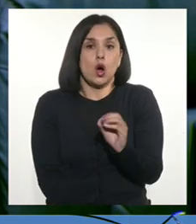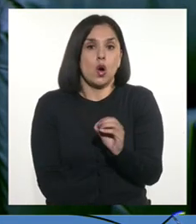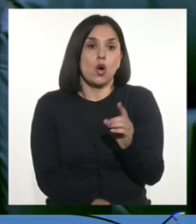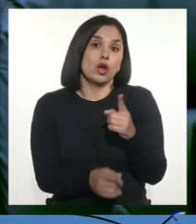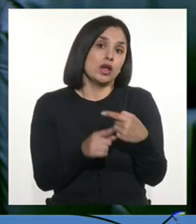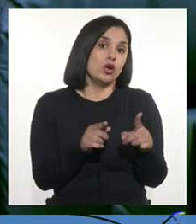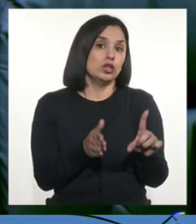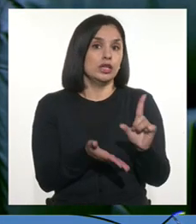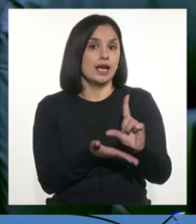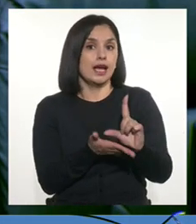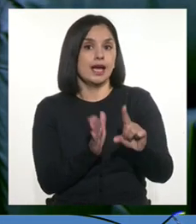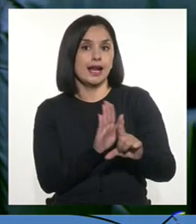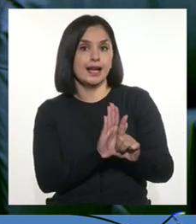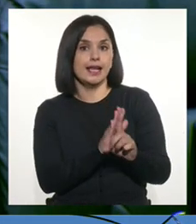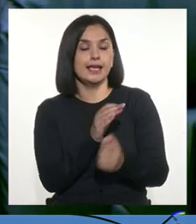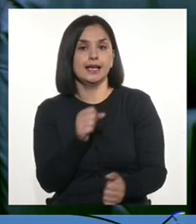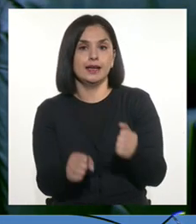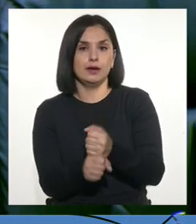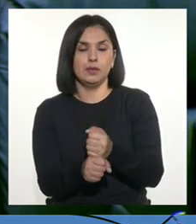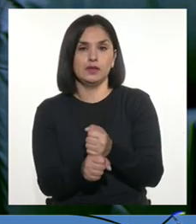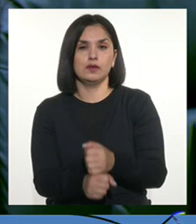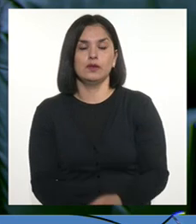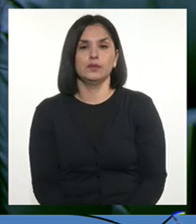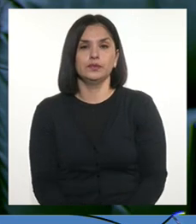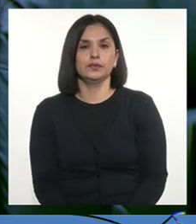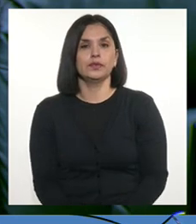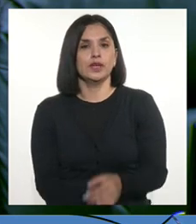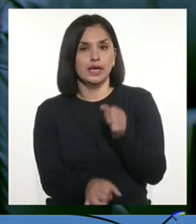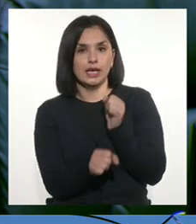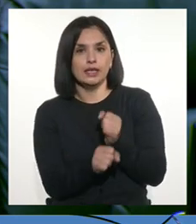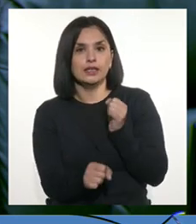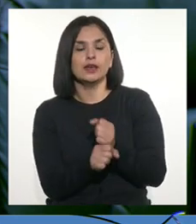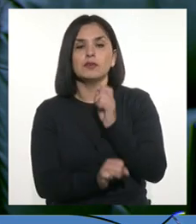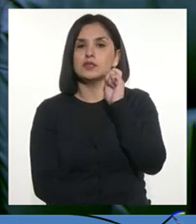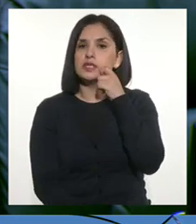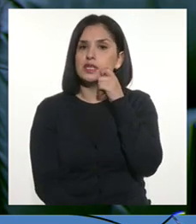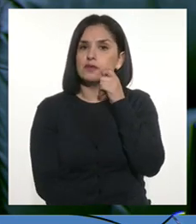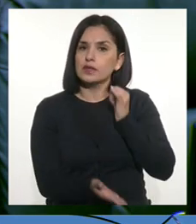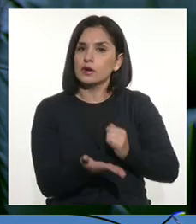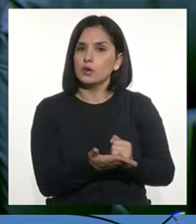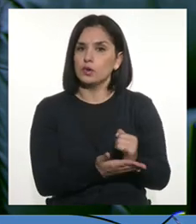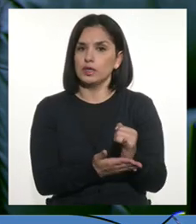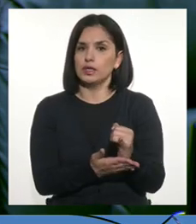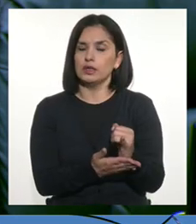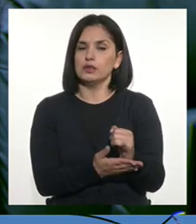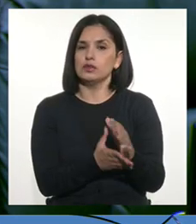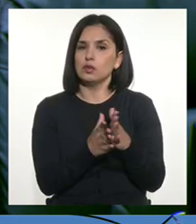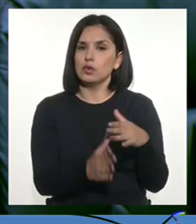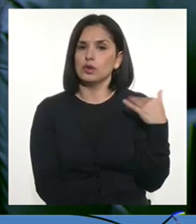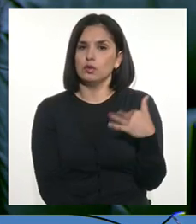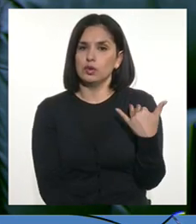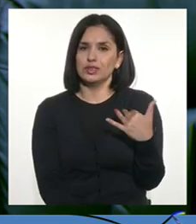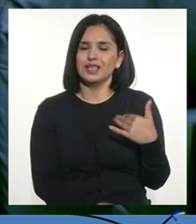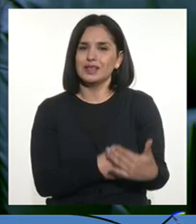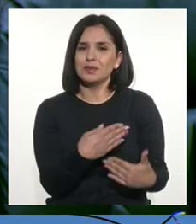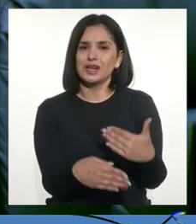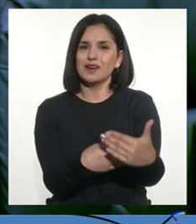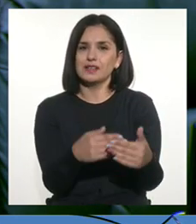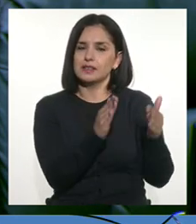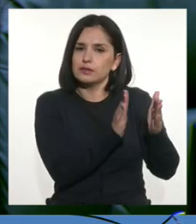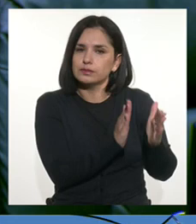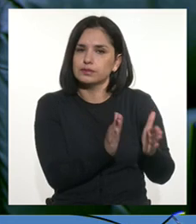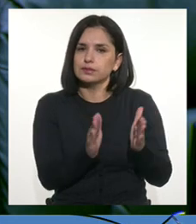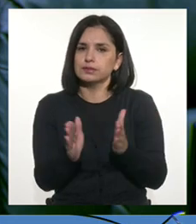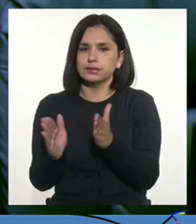tácitamente derogada por leyes más recientes este trabajo constituye un punto de partida indispensable para avanzar ordenadamente